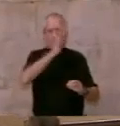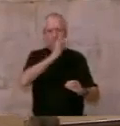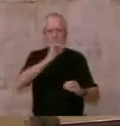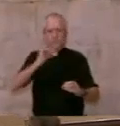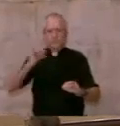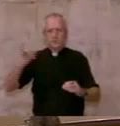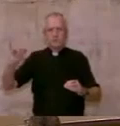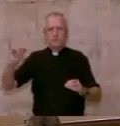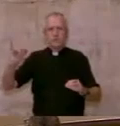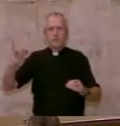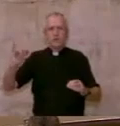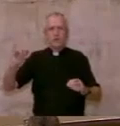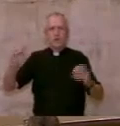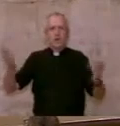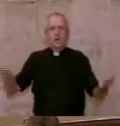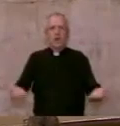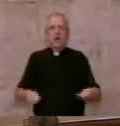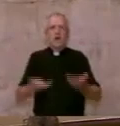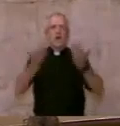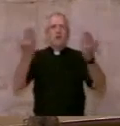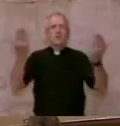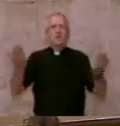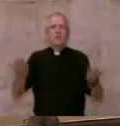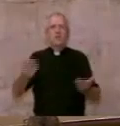Proclamad el misterio de la fe.